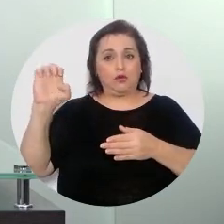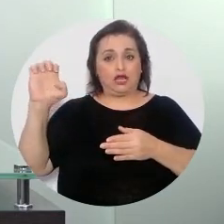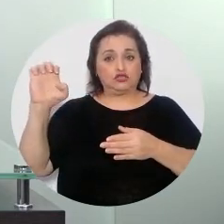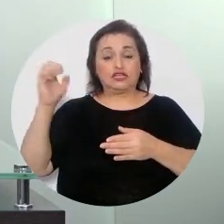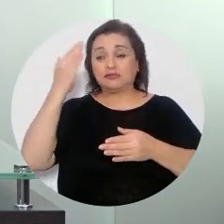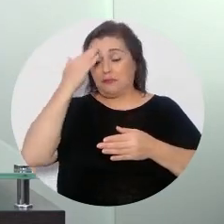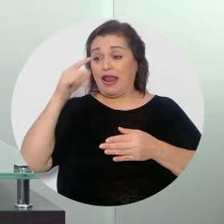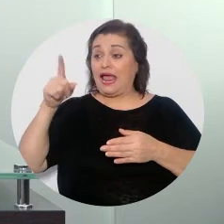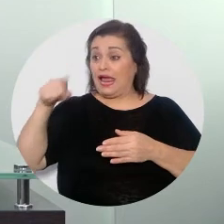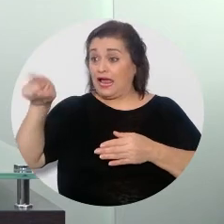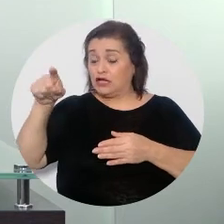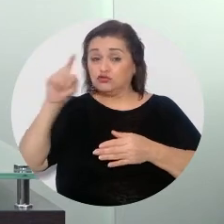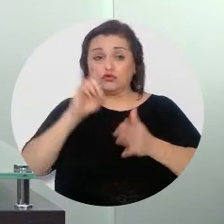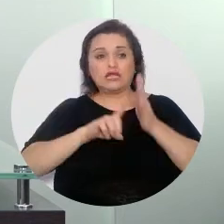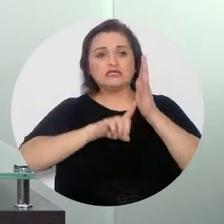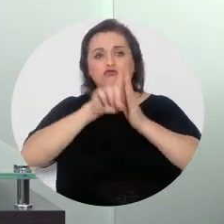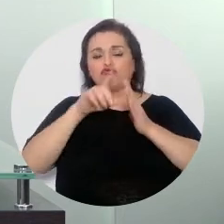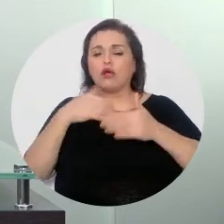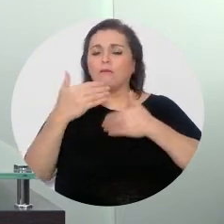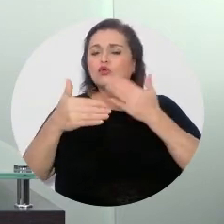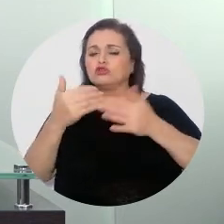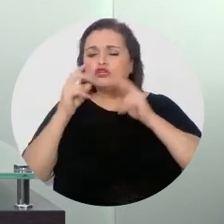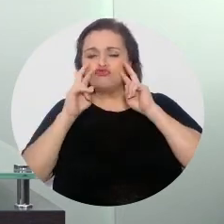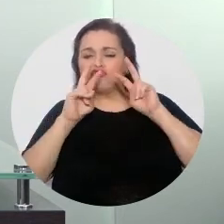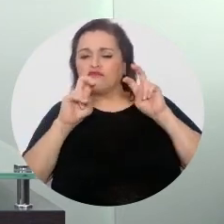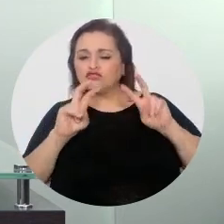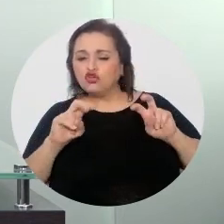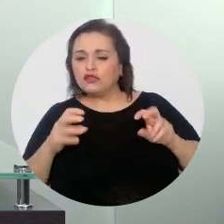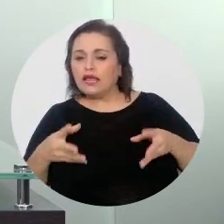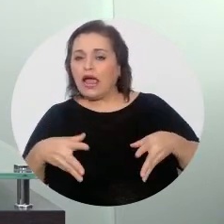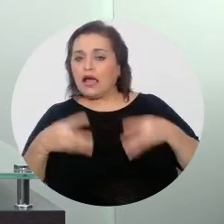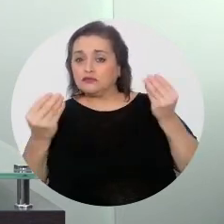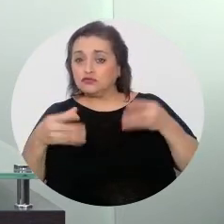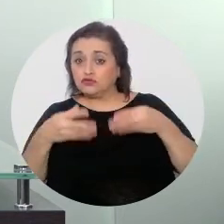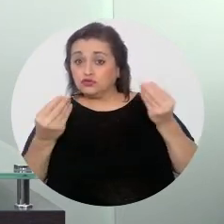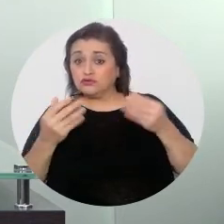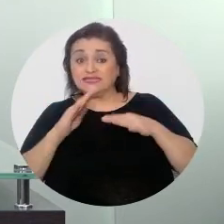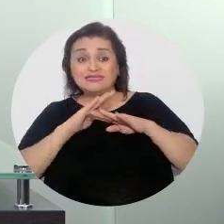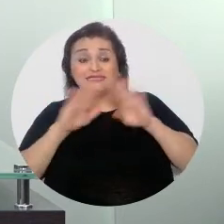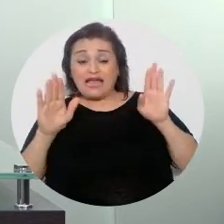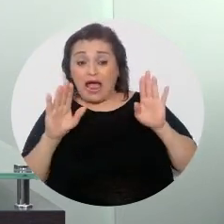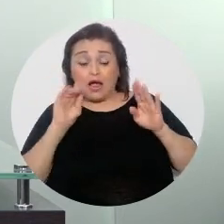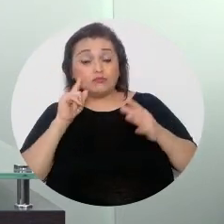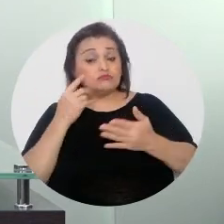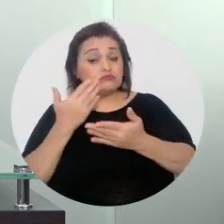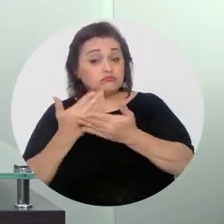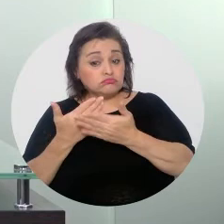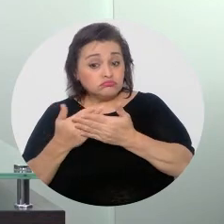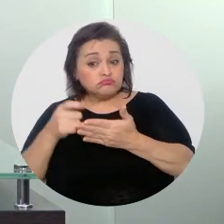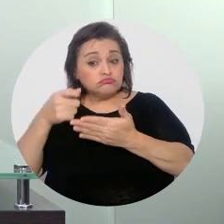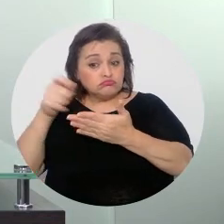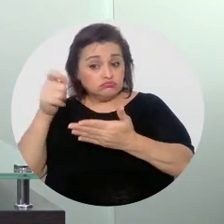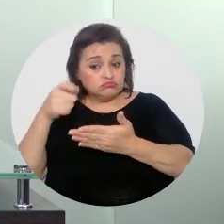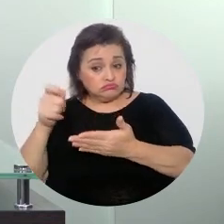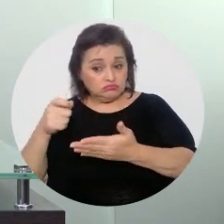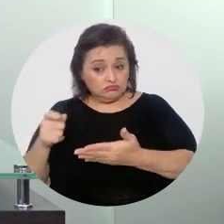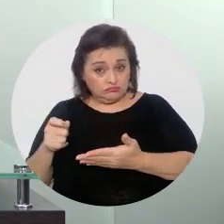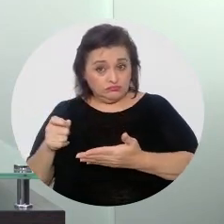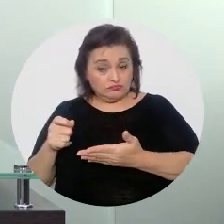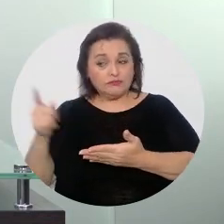Elecciones para que el órgano electoral desarrolle el proceso de revisión de estos gastos y una vez teniéndolos por